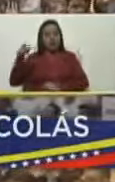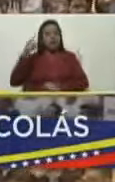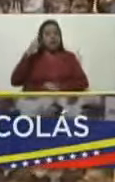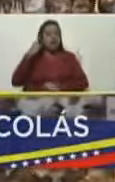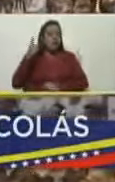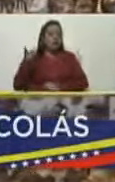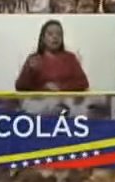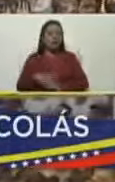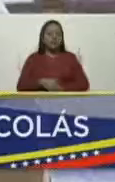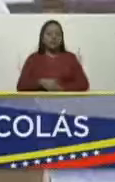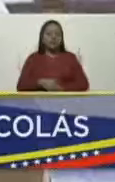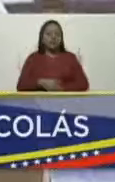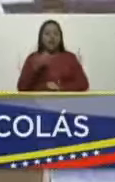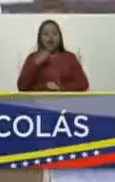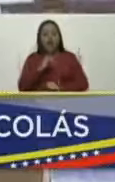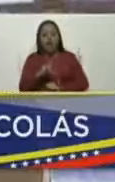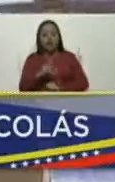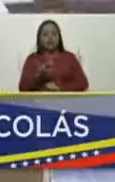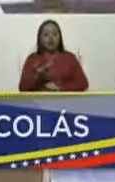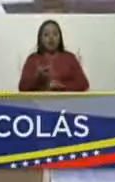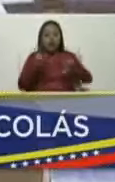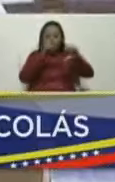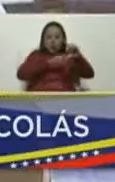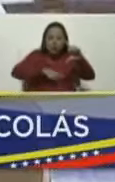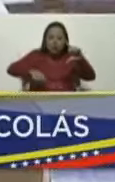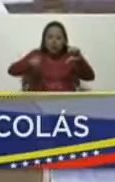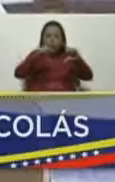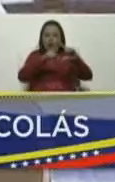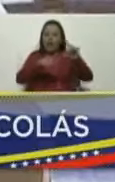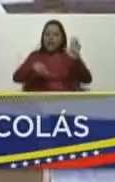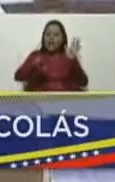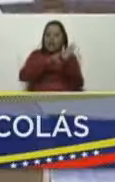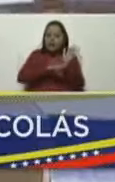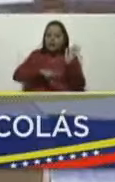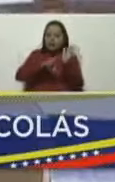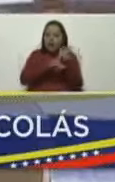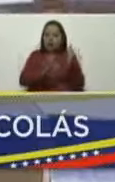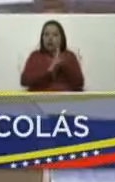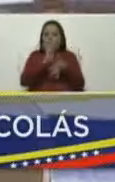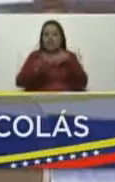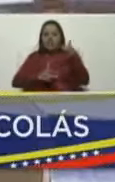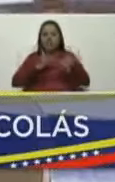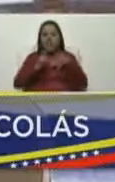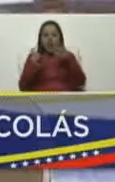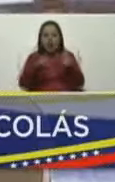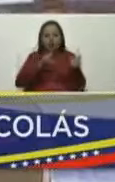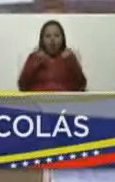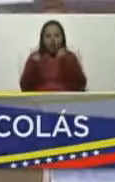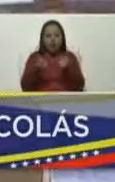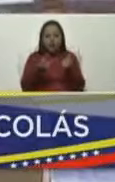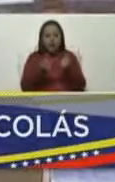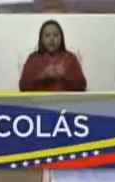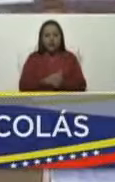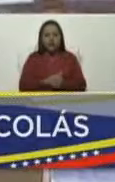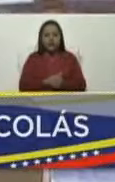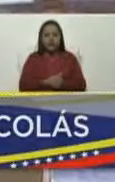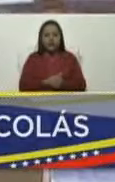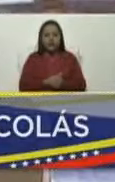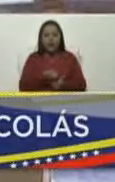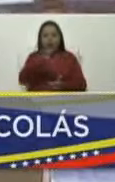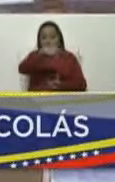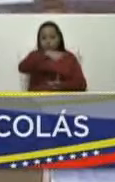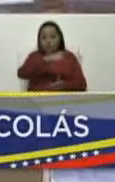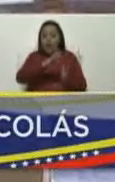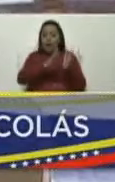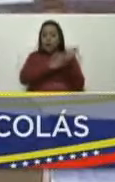es un círculo virtuoso de la actividad económica, donde ustedes, los